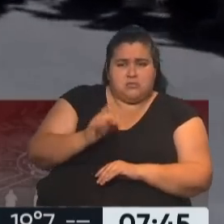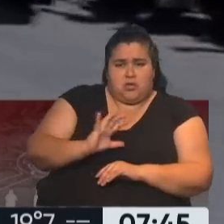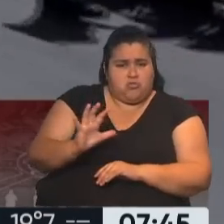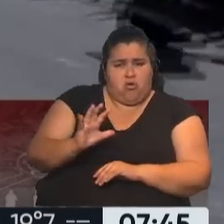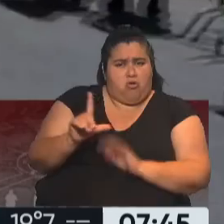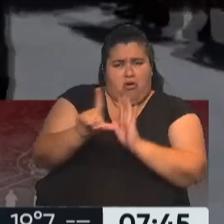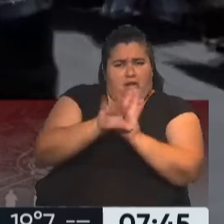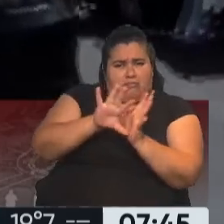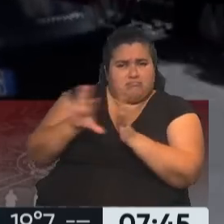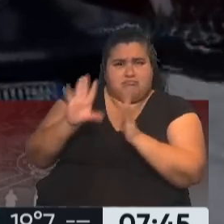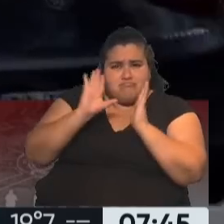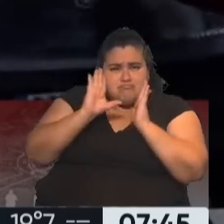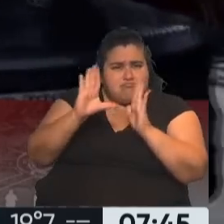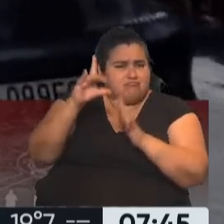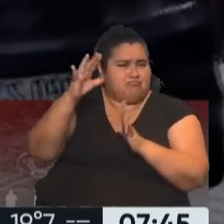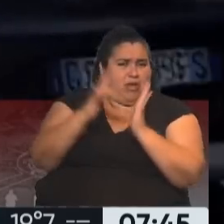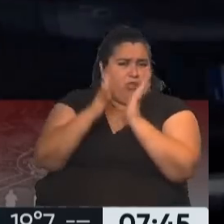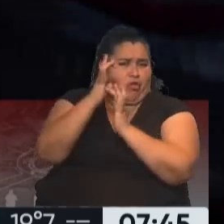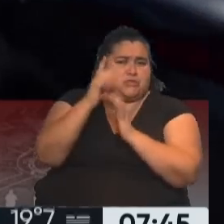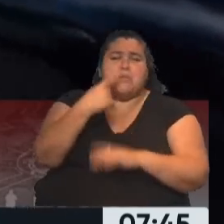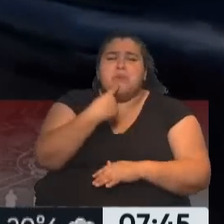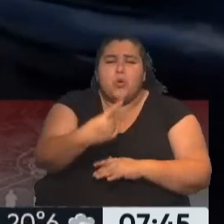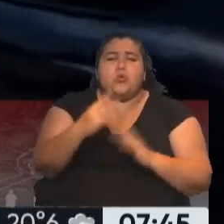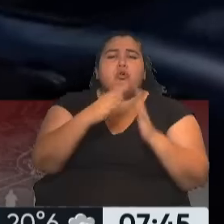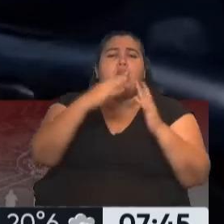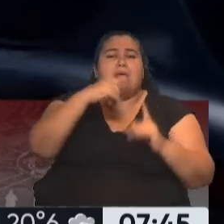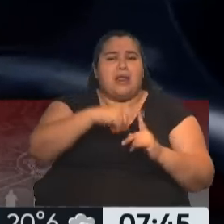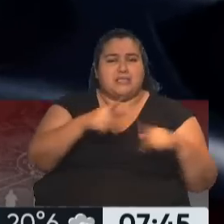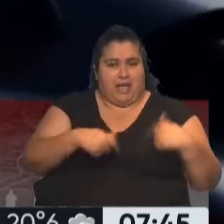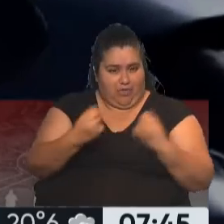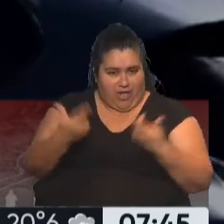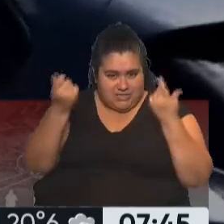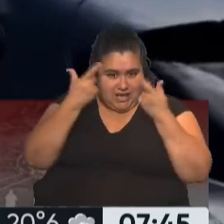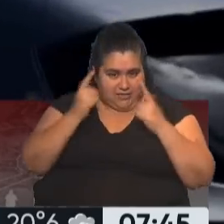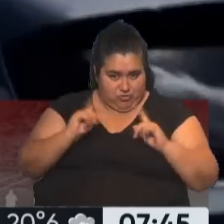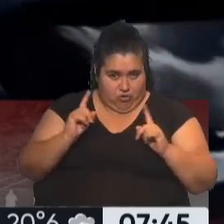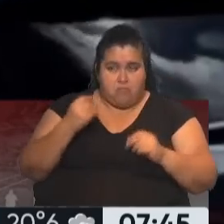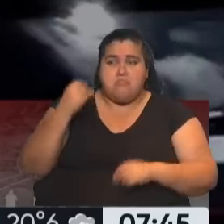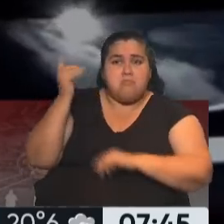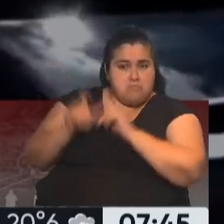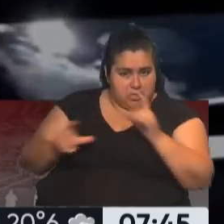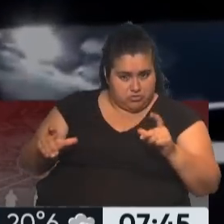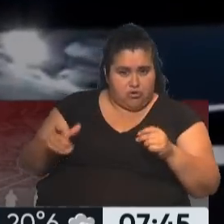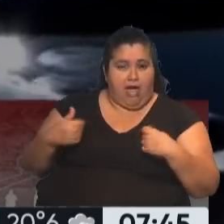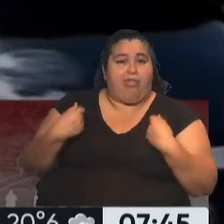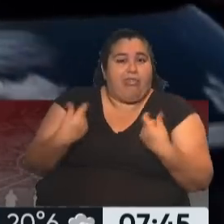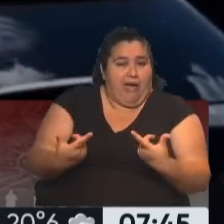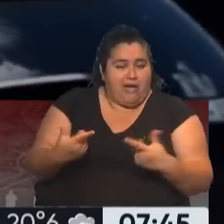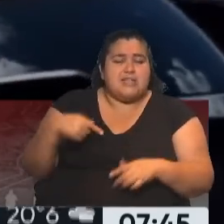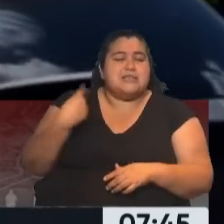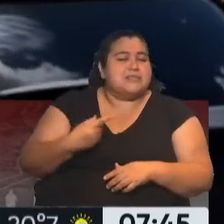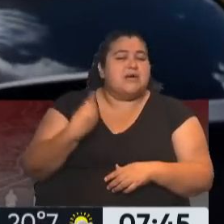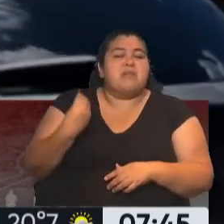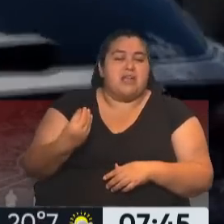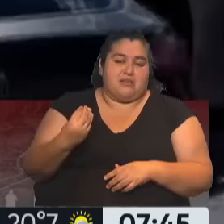allá de las leyes que metemos nosotros. Y si la Iglesia no lo hace santo, ¿la feligresía lo puede hacer santo? Generalmente los santos los